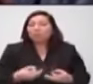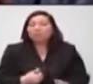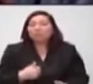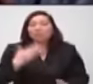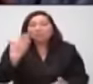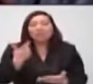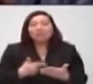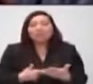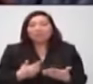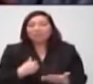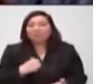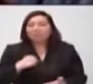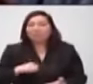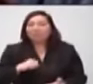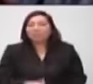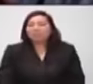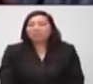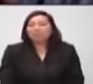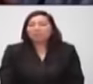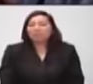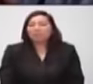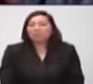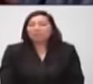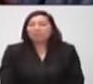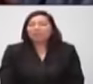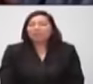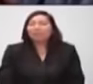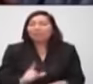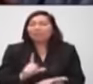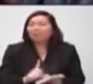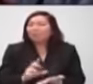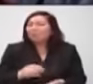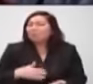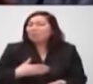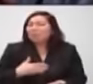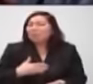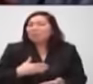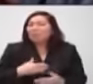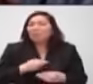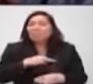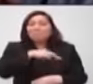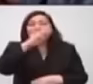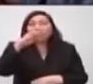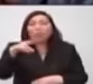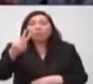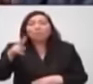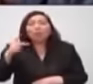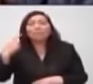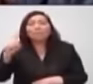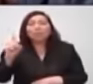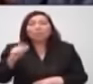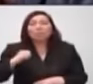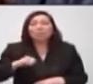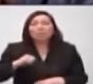la realidad que está la Municipalidad Metropolitana de Lima. No es posible que Moquegua reciba más de 2.000 millones y